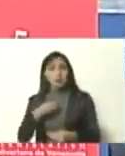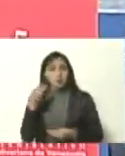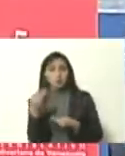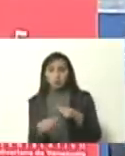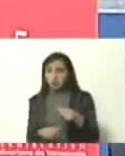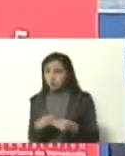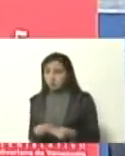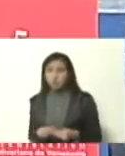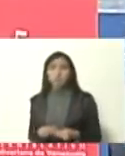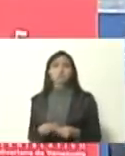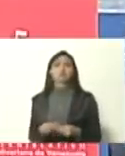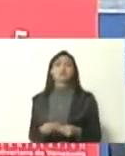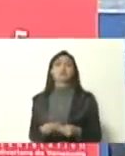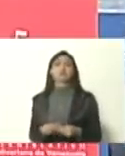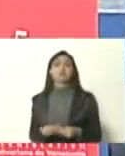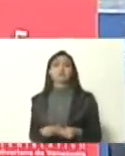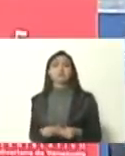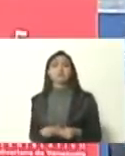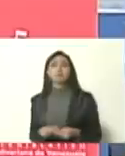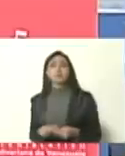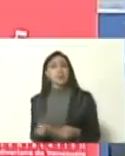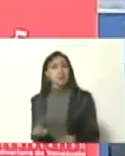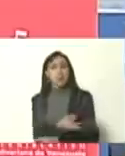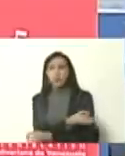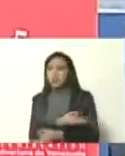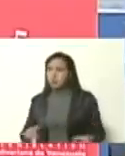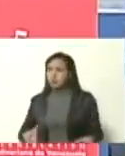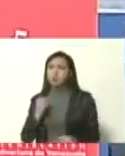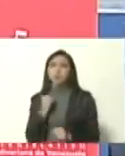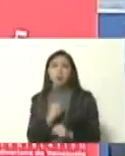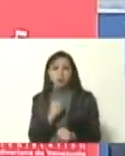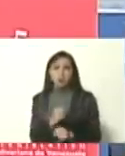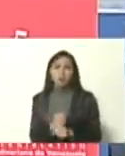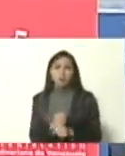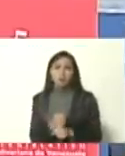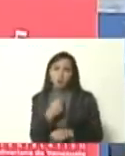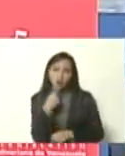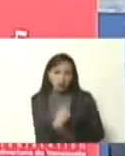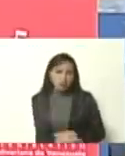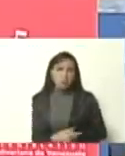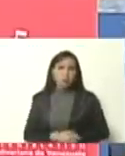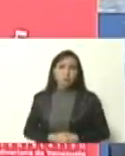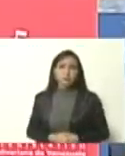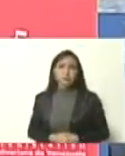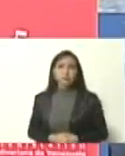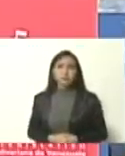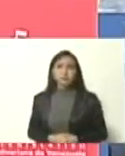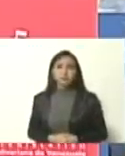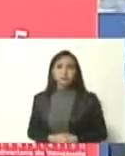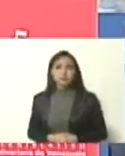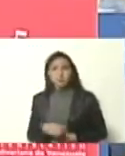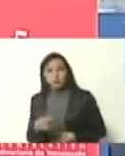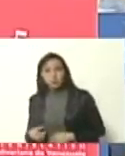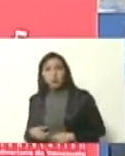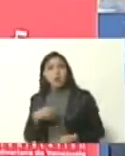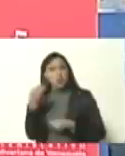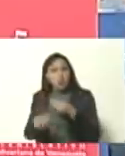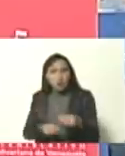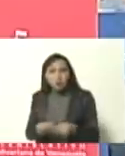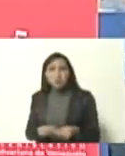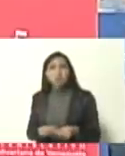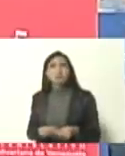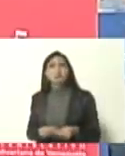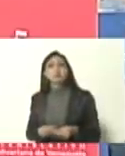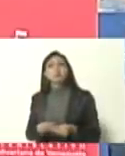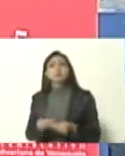muy por el contrario. Hemos tenido éxito notable, perdóname que te lo diga así, en la acción de